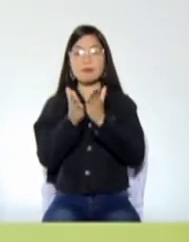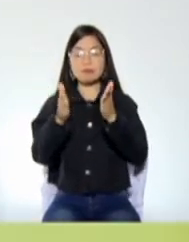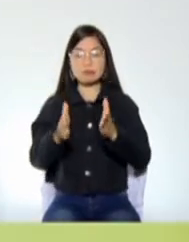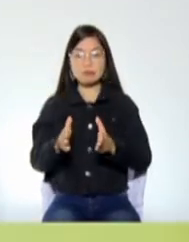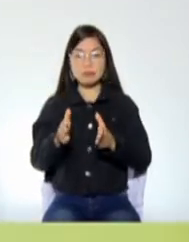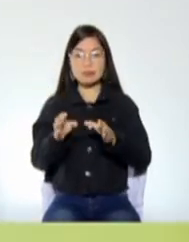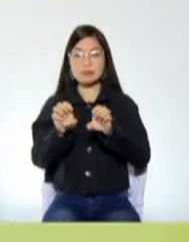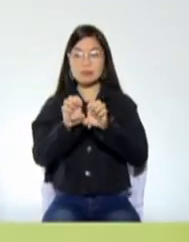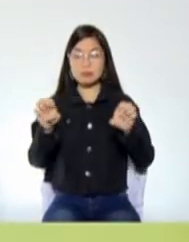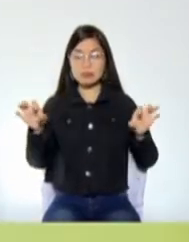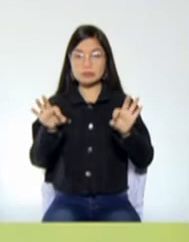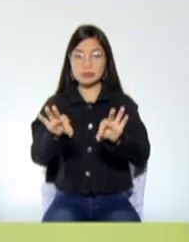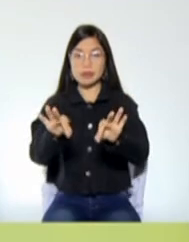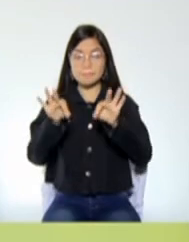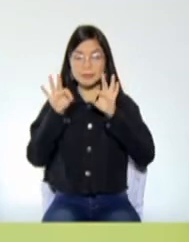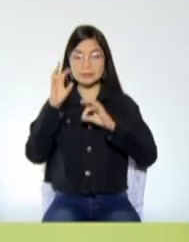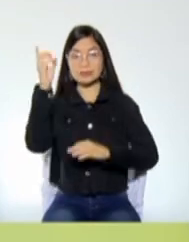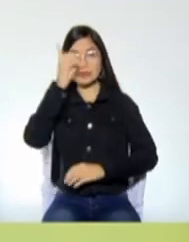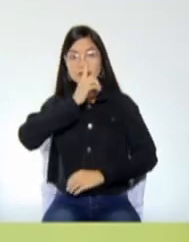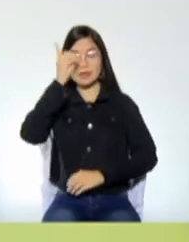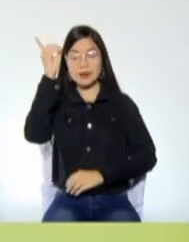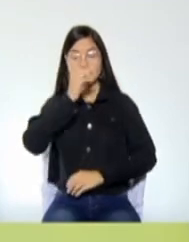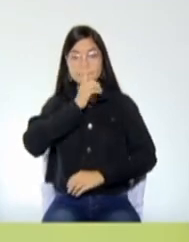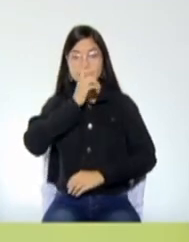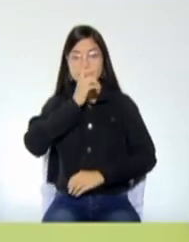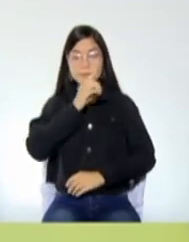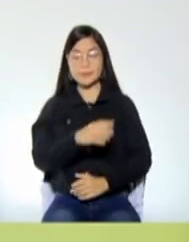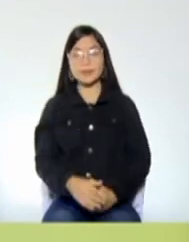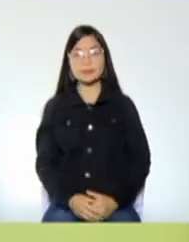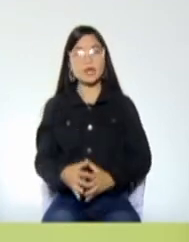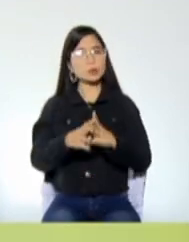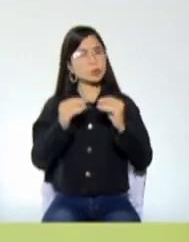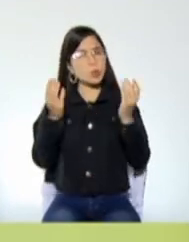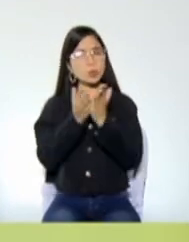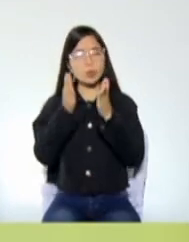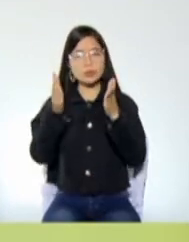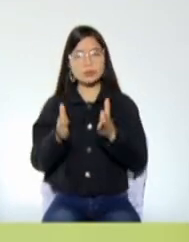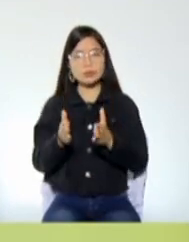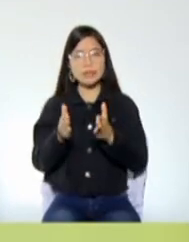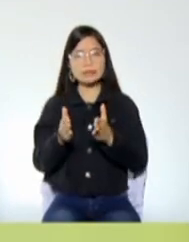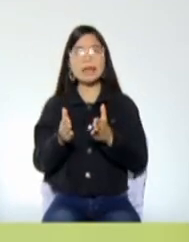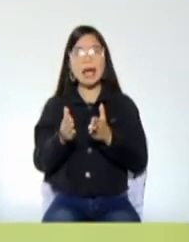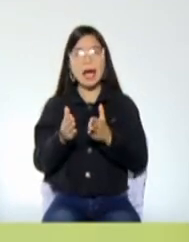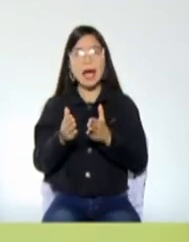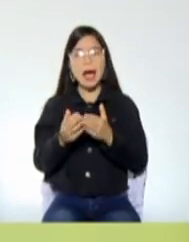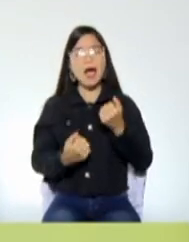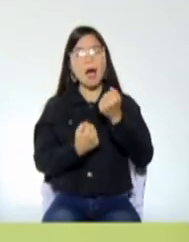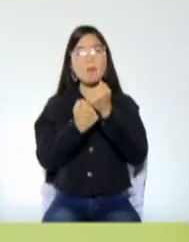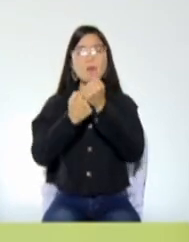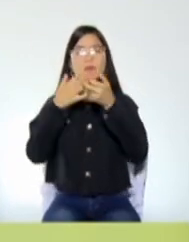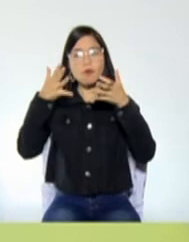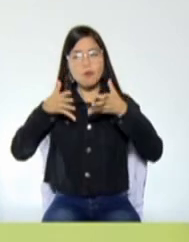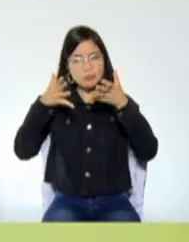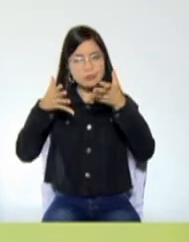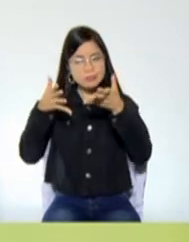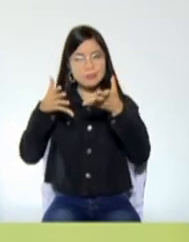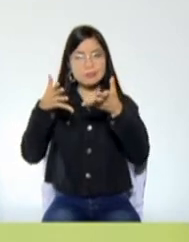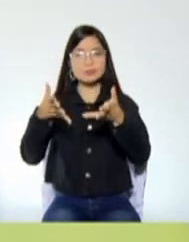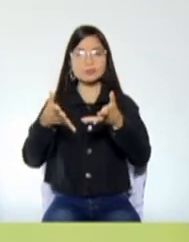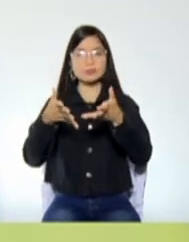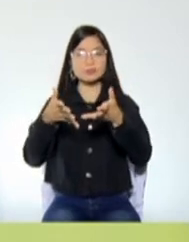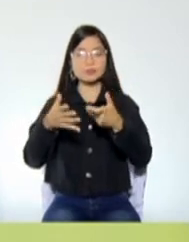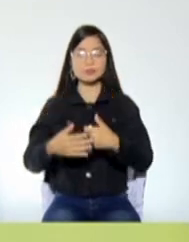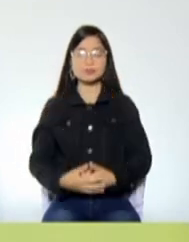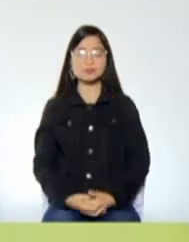discapacidad y a todos aquellos que acuden y asisten a los planteles orientaciones, recomendaciones, guía para poder